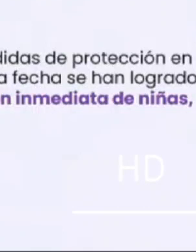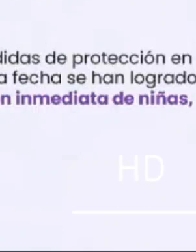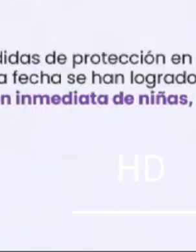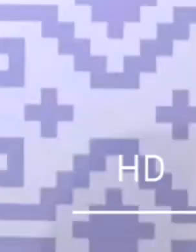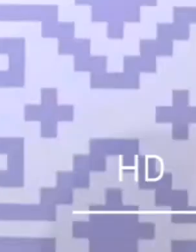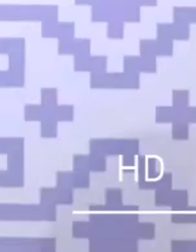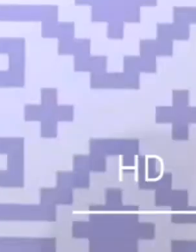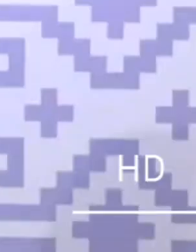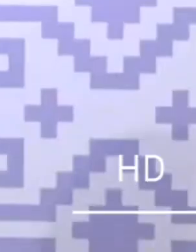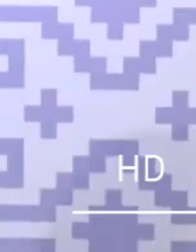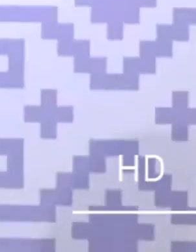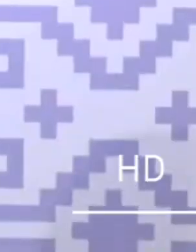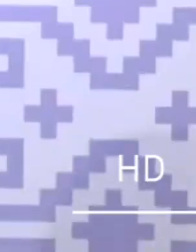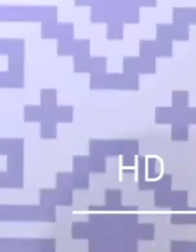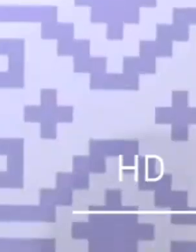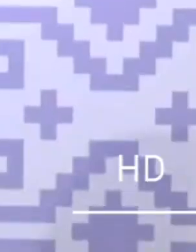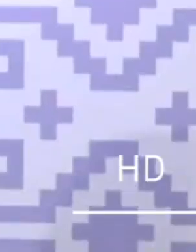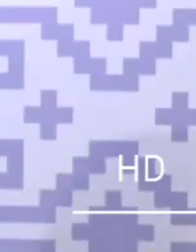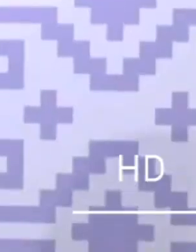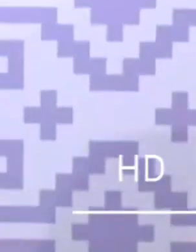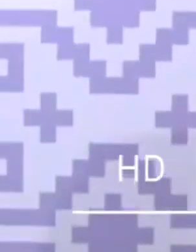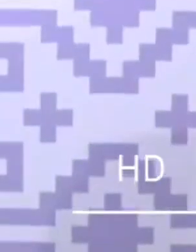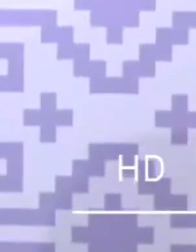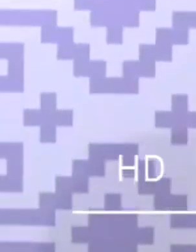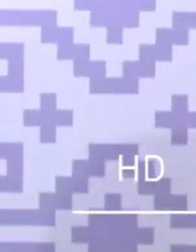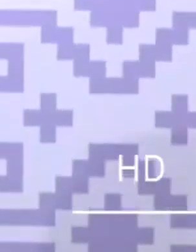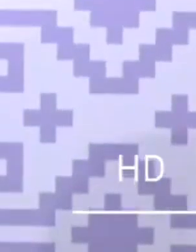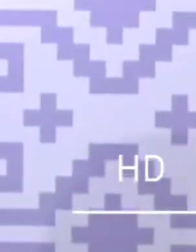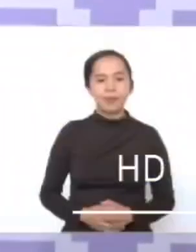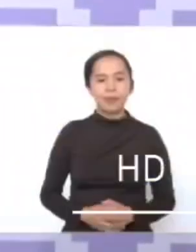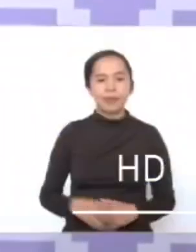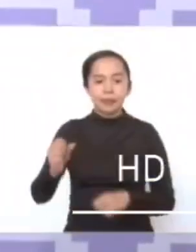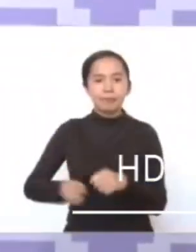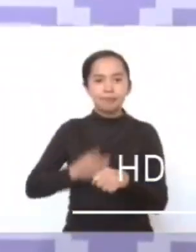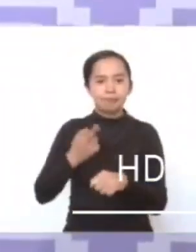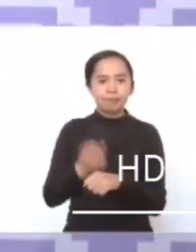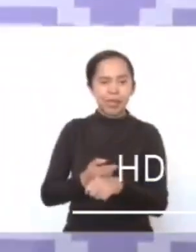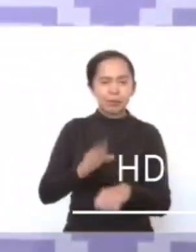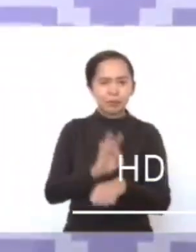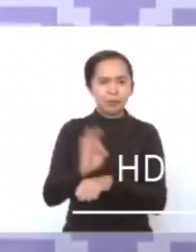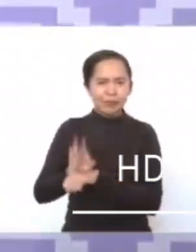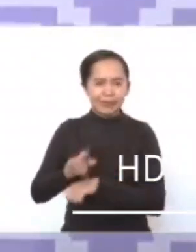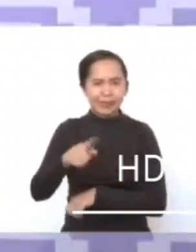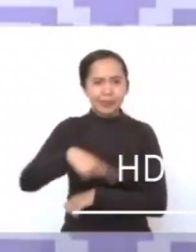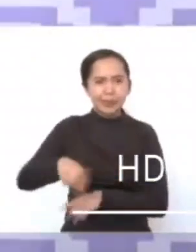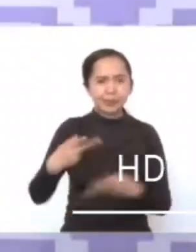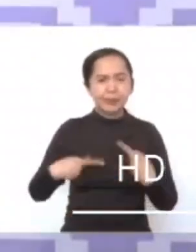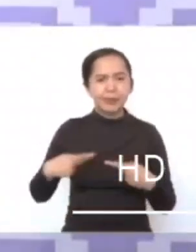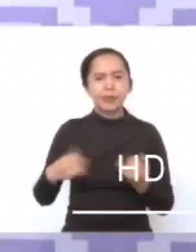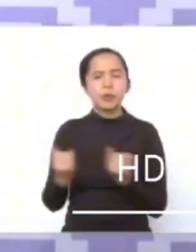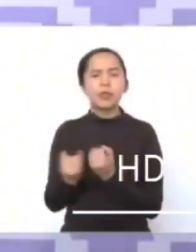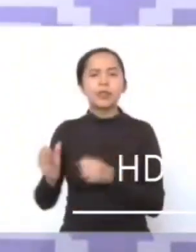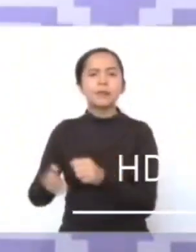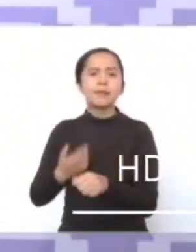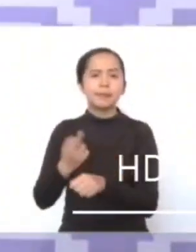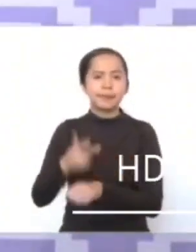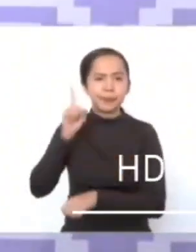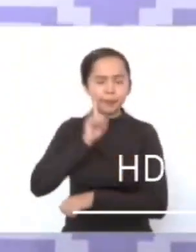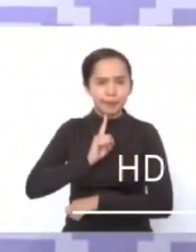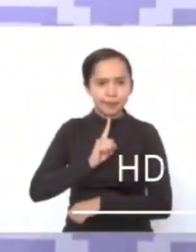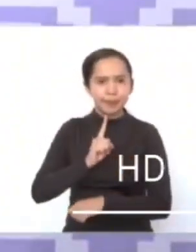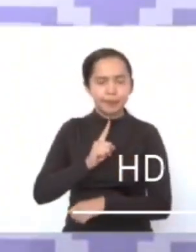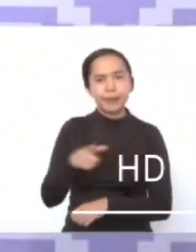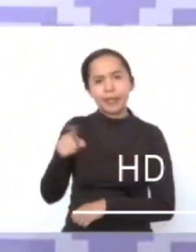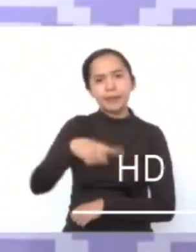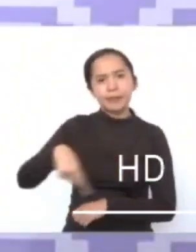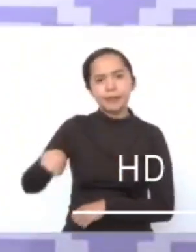una coordinación especializada entre la Fiscalía, la Secretaría de Seguridad Ciudadana y la Secretaría de las Mujeres,